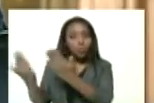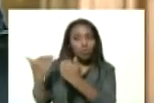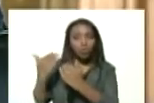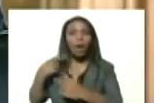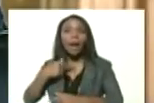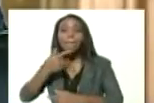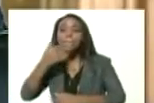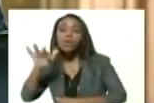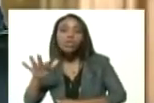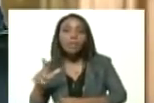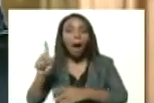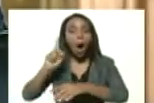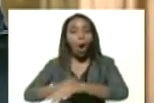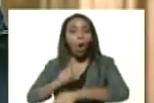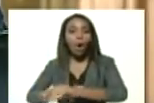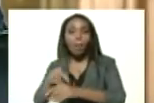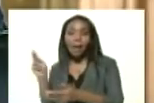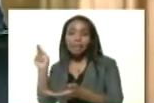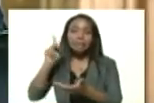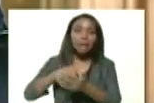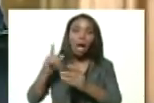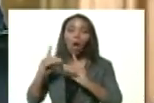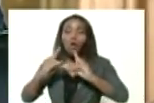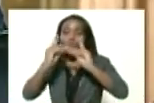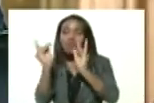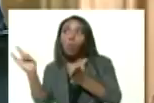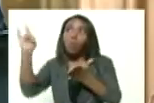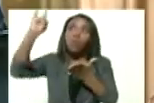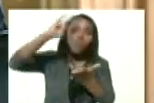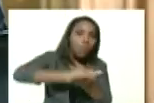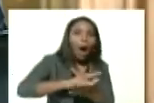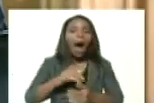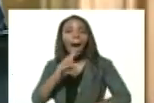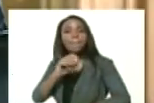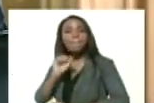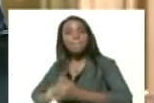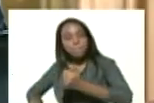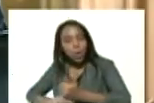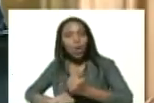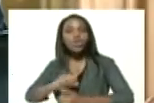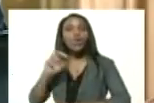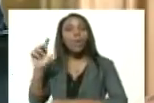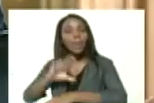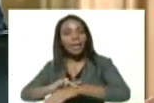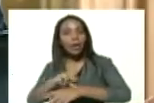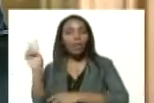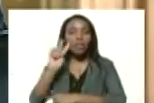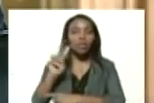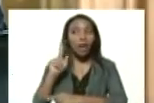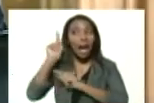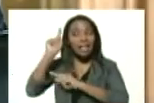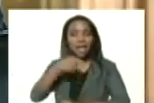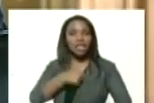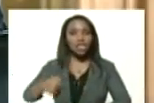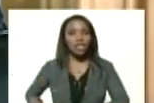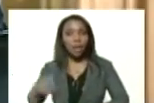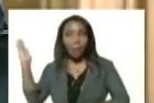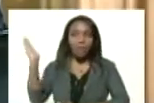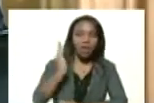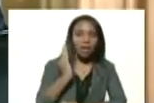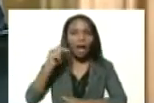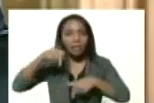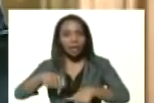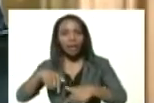próximas horas empezará a llegar el puente aéreo todo el apoyo médico para venezuela desde la china todo el apoyo